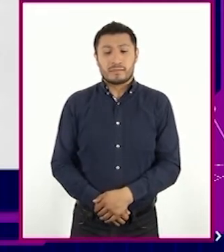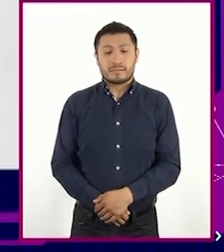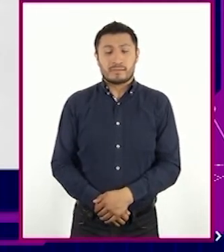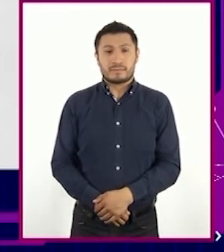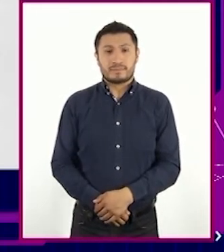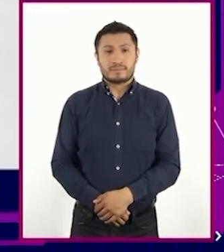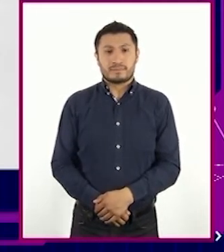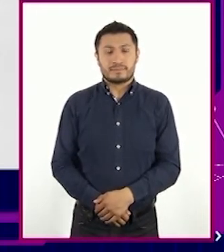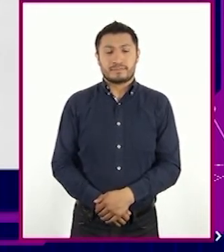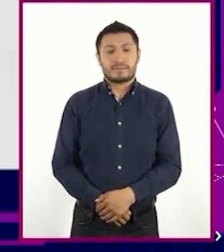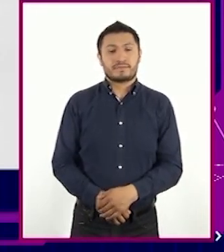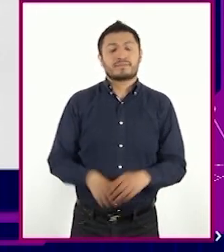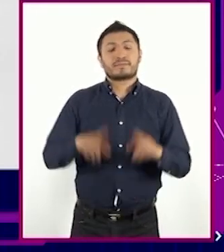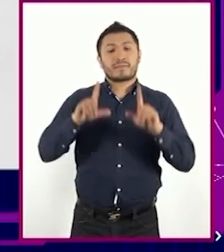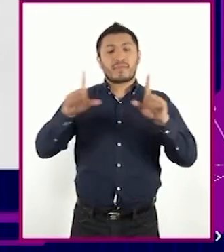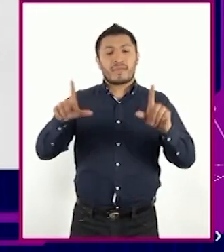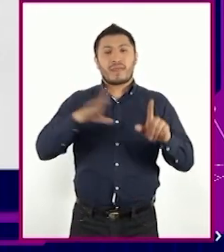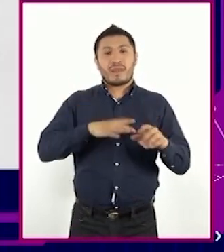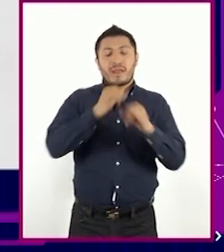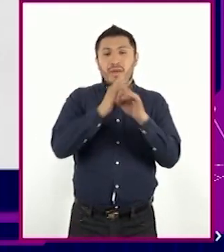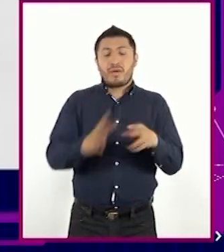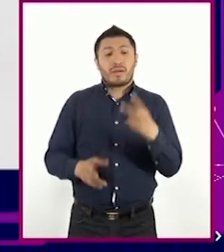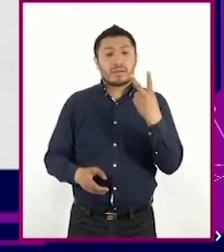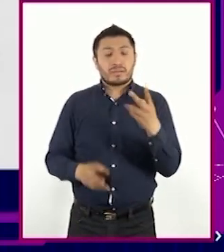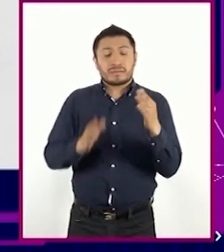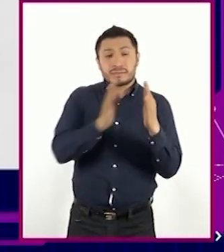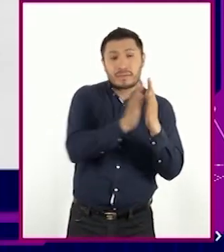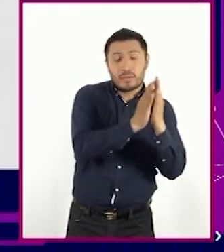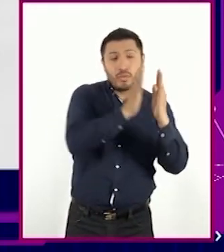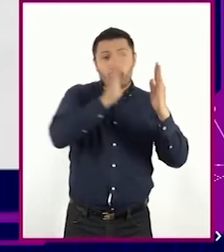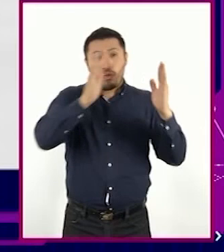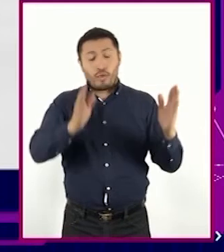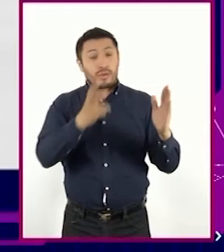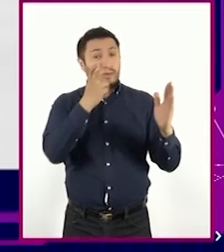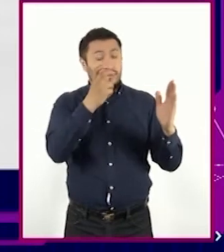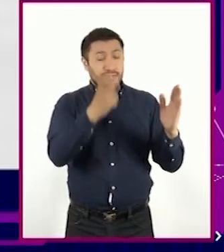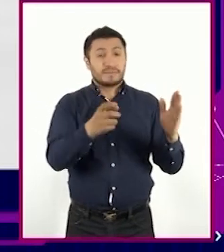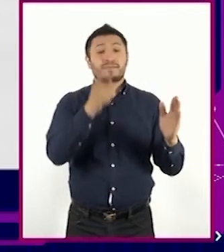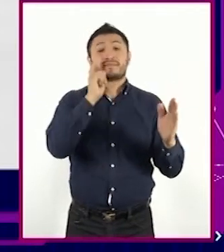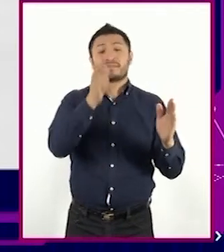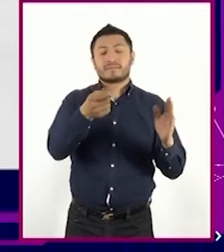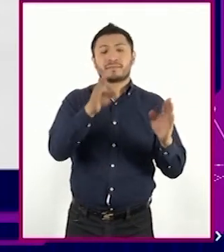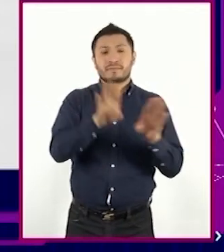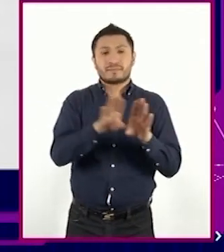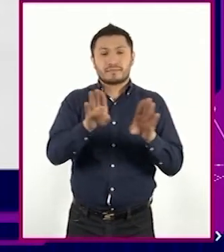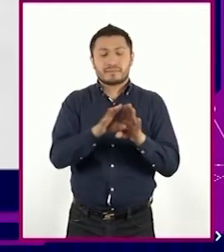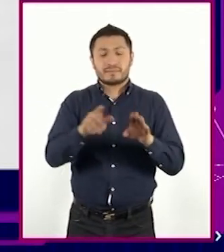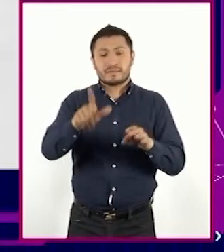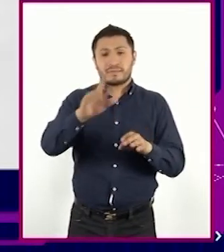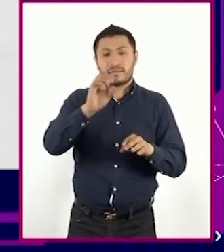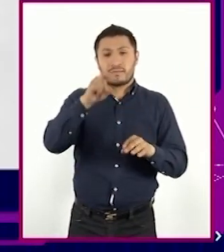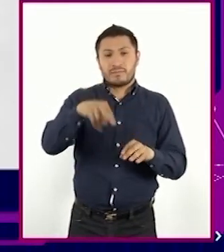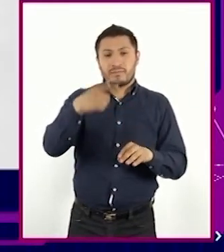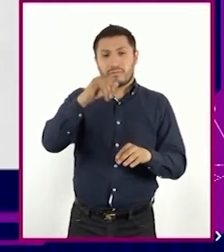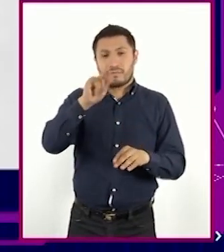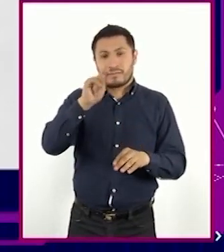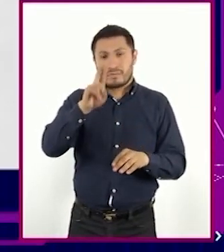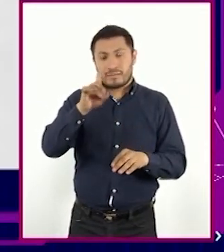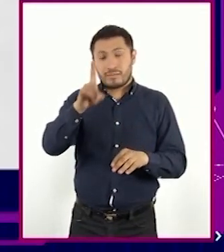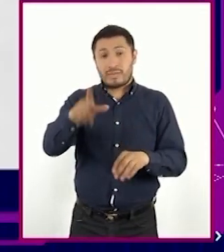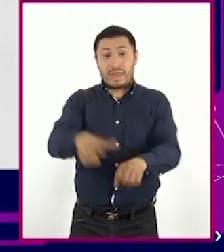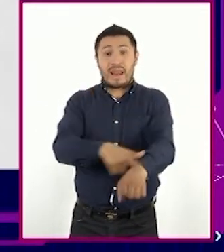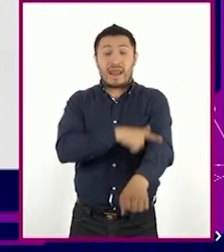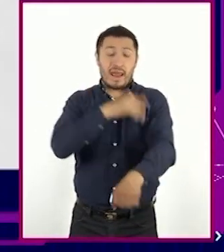En la gráfica los datos están más separados en el segundo cuartil. Esto se traduce en la longitud del cuartil, es el más